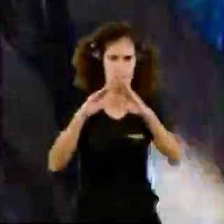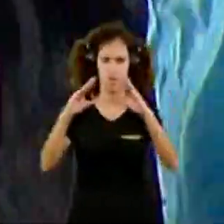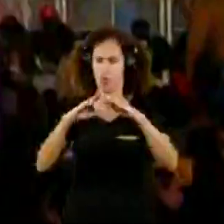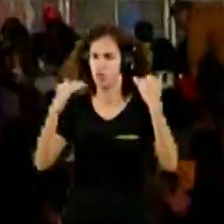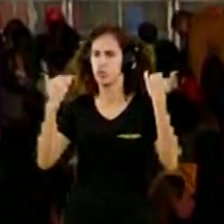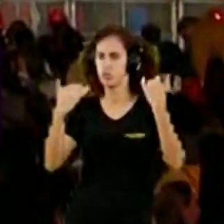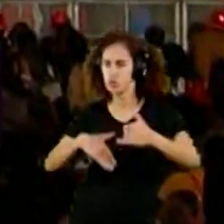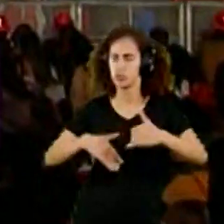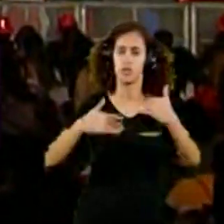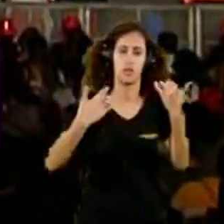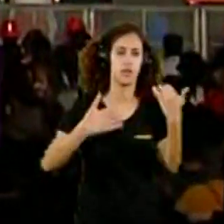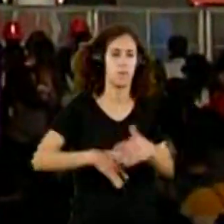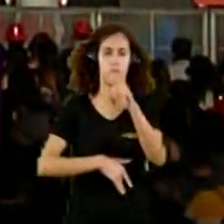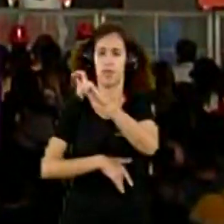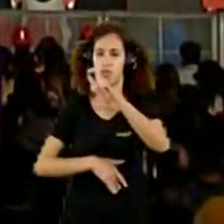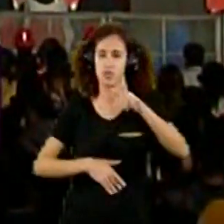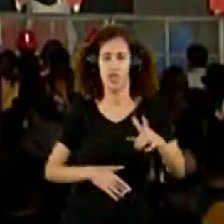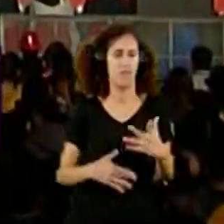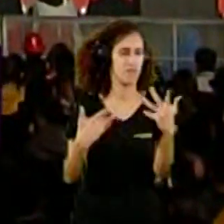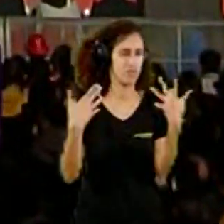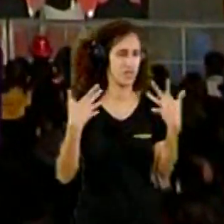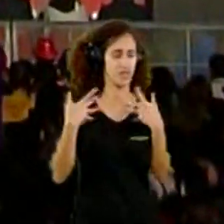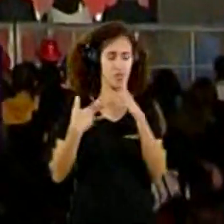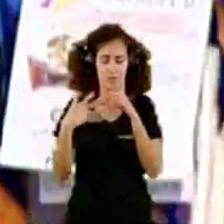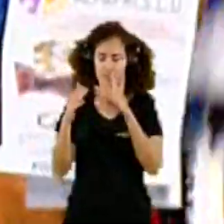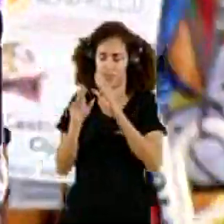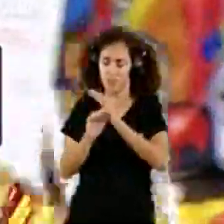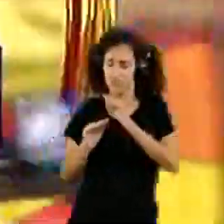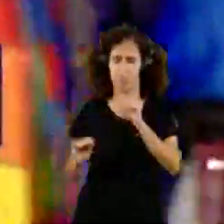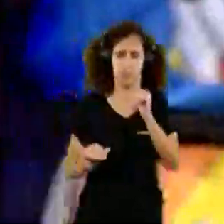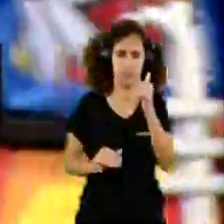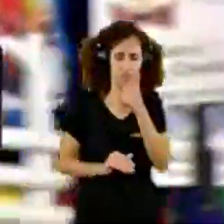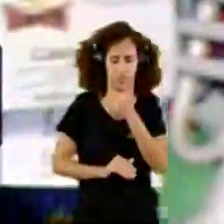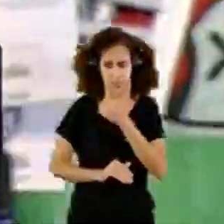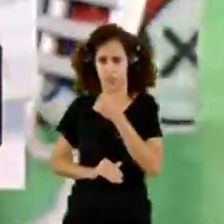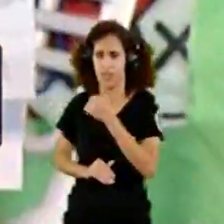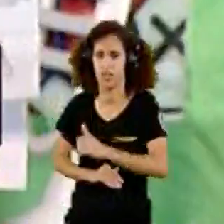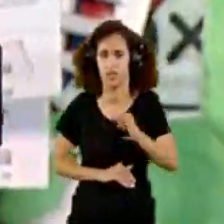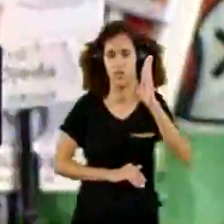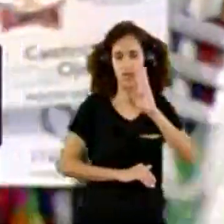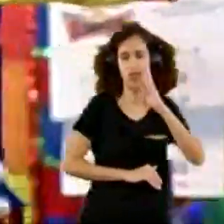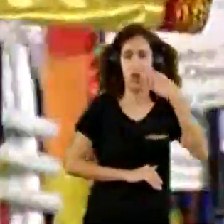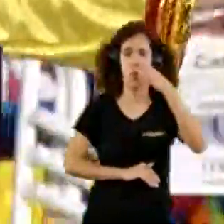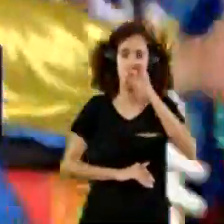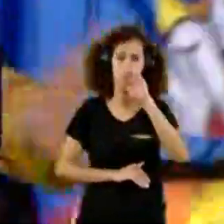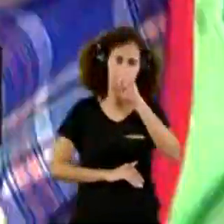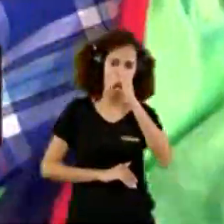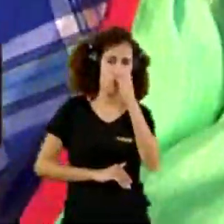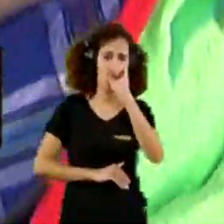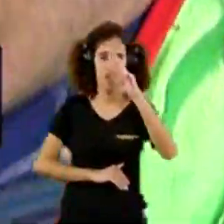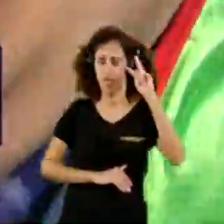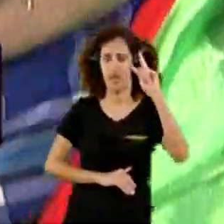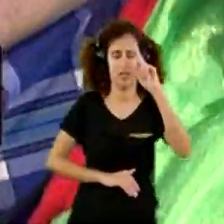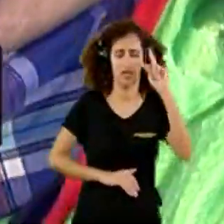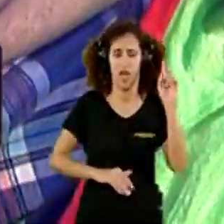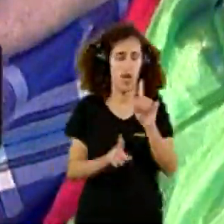Espaldas, muchas víctimas siguen calladas y el delito de Borja solo fue